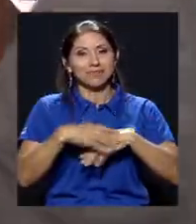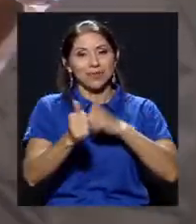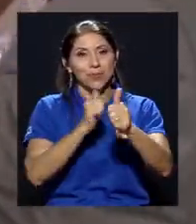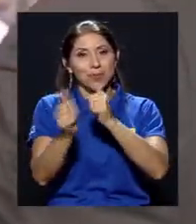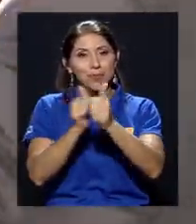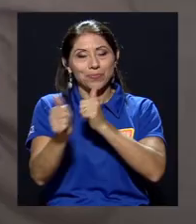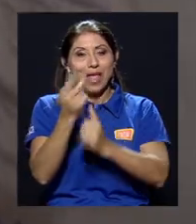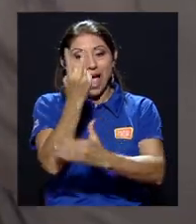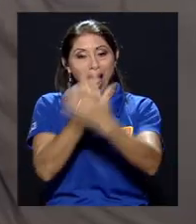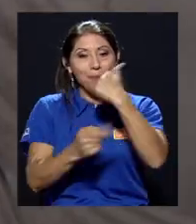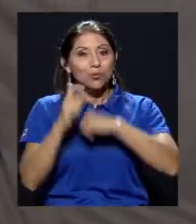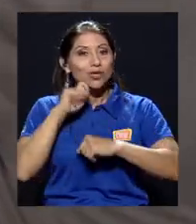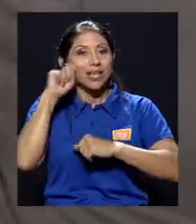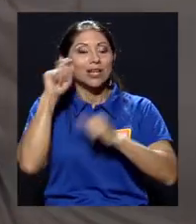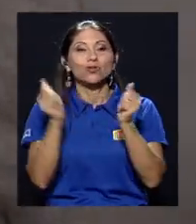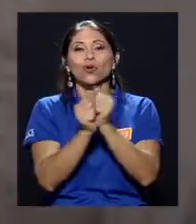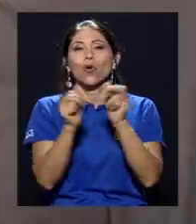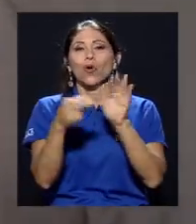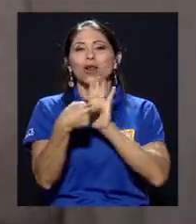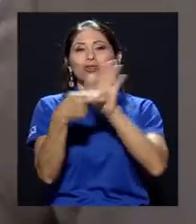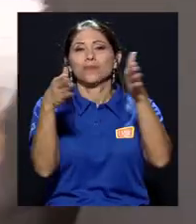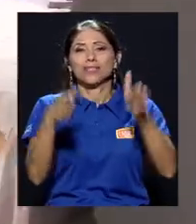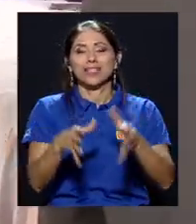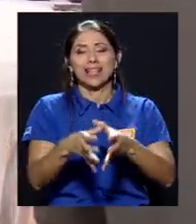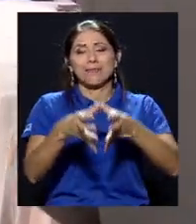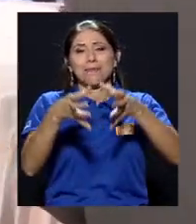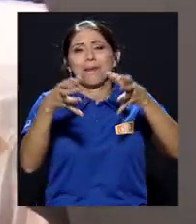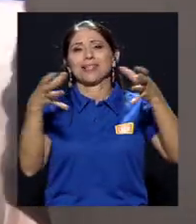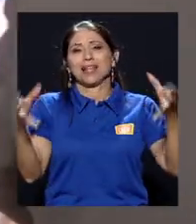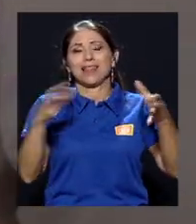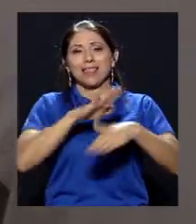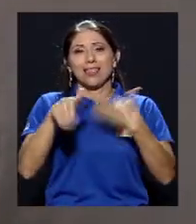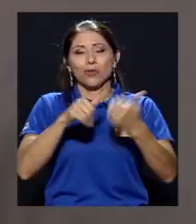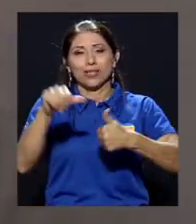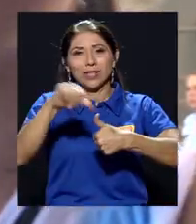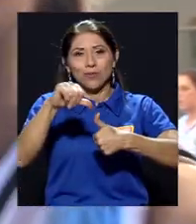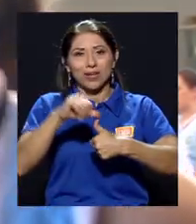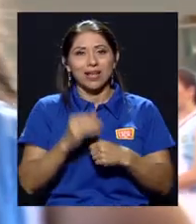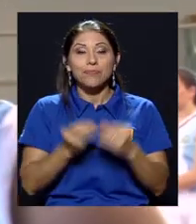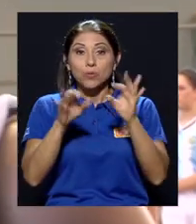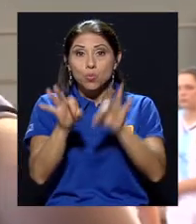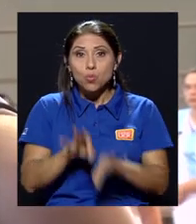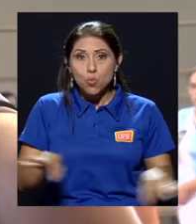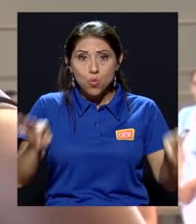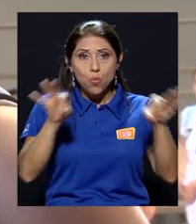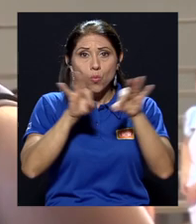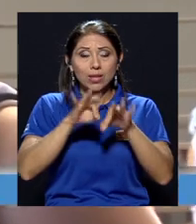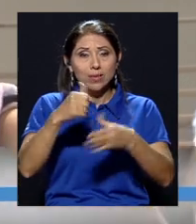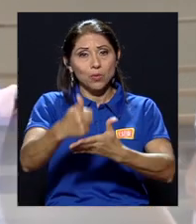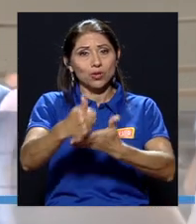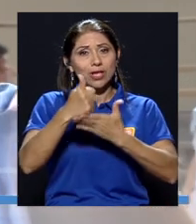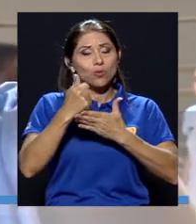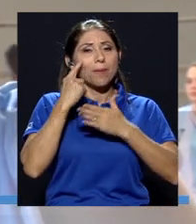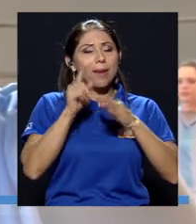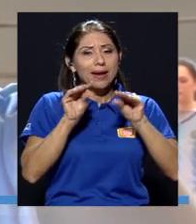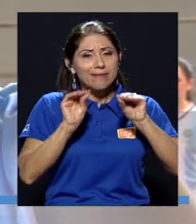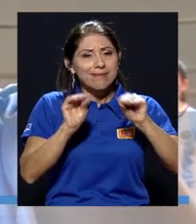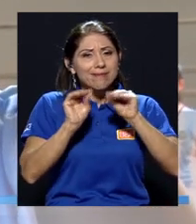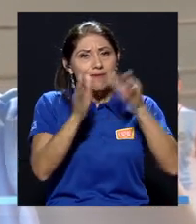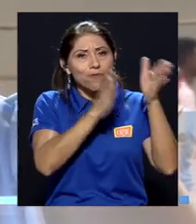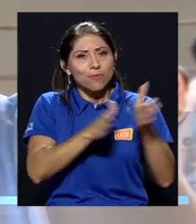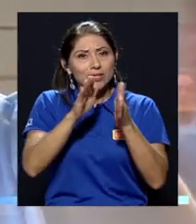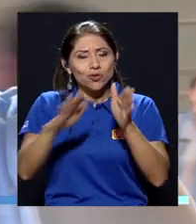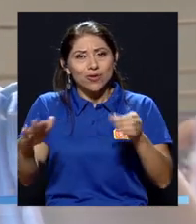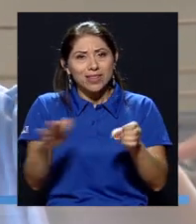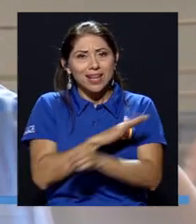géneros y con la delegación más grande de toda Centroamérica. Es muy importante porque nos ayudan a la formación integral, a la formación de